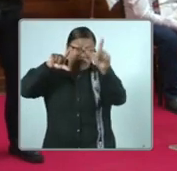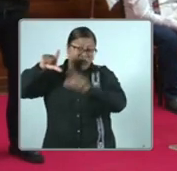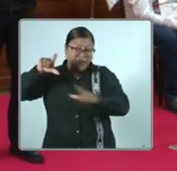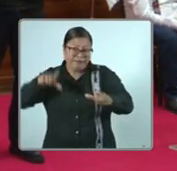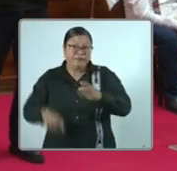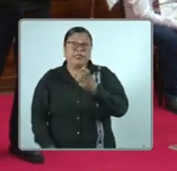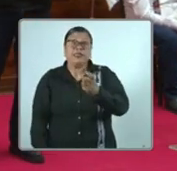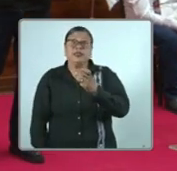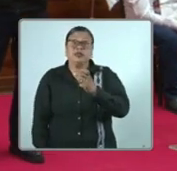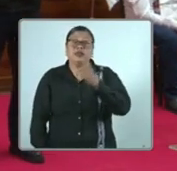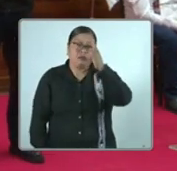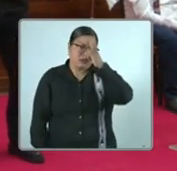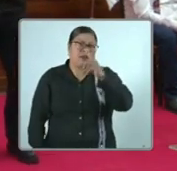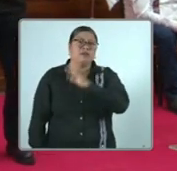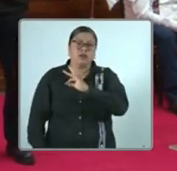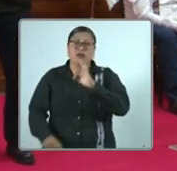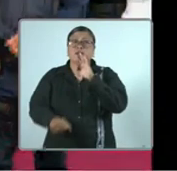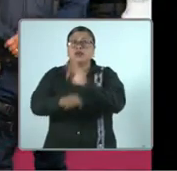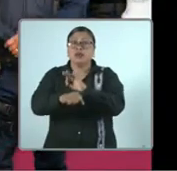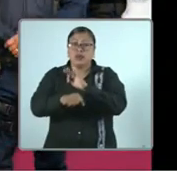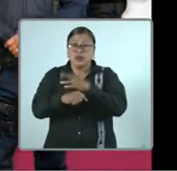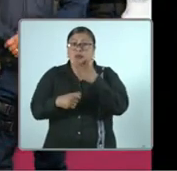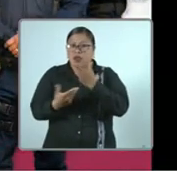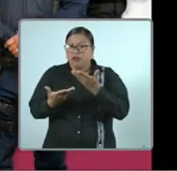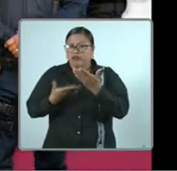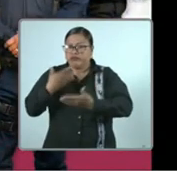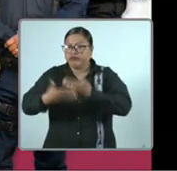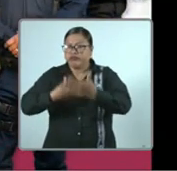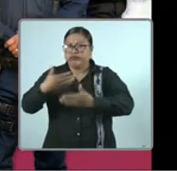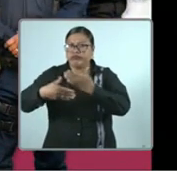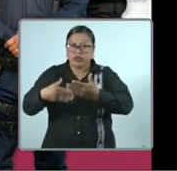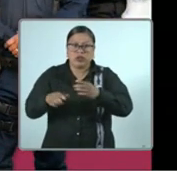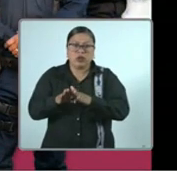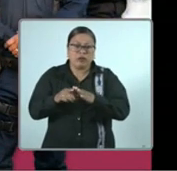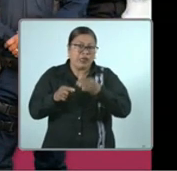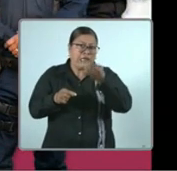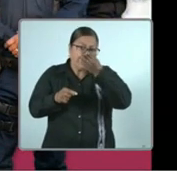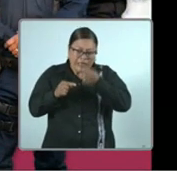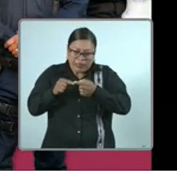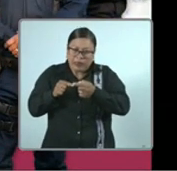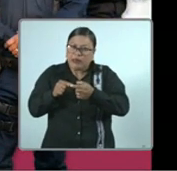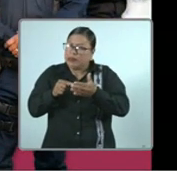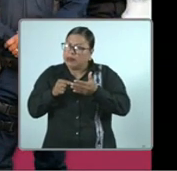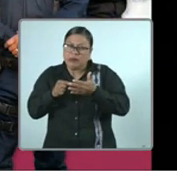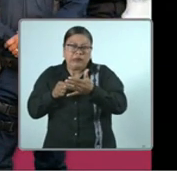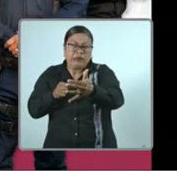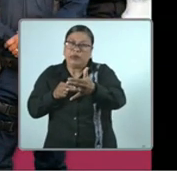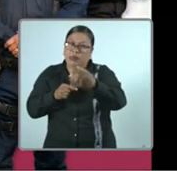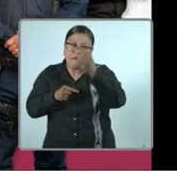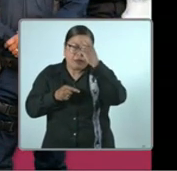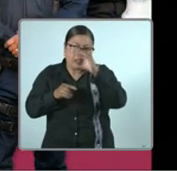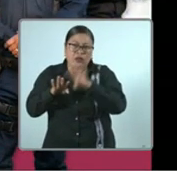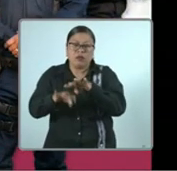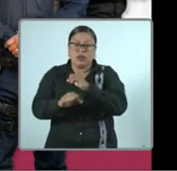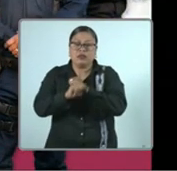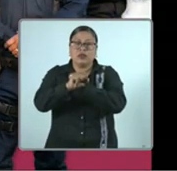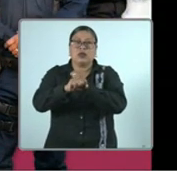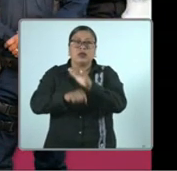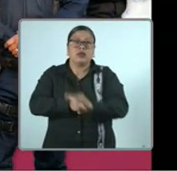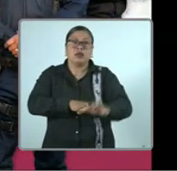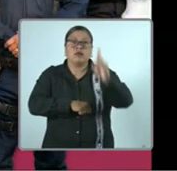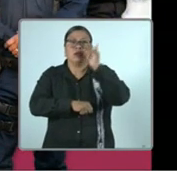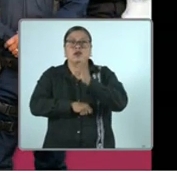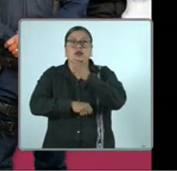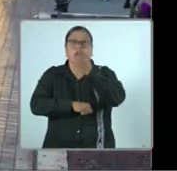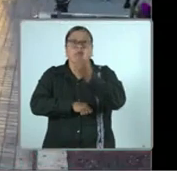va a permitir fortalecer y tener mejores resultados en el corto mediano y largo plazo para la seguridad de las oaxaqueñas y los